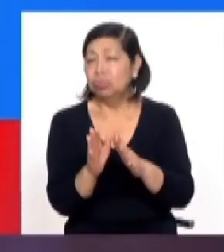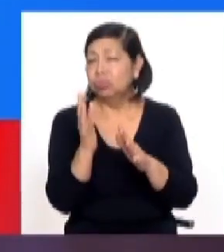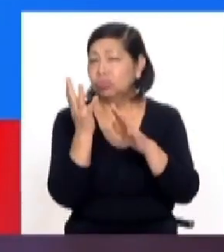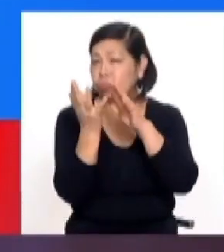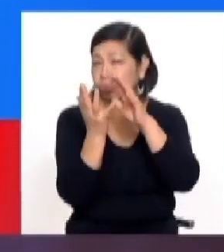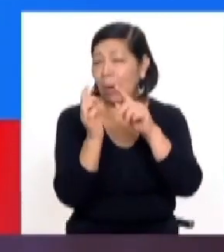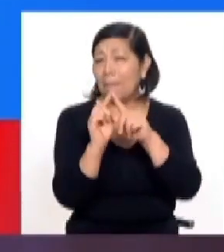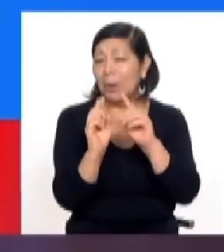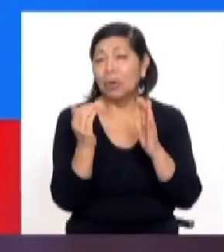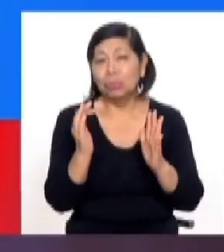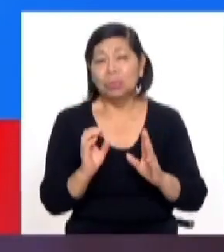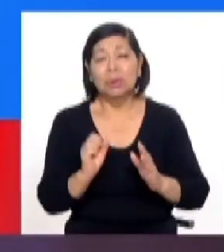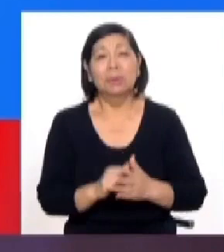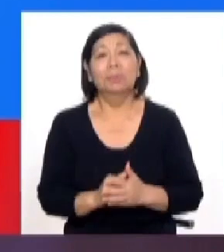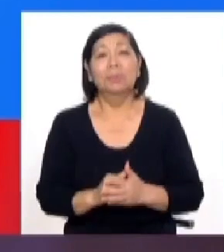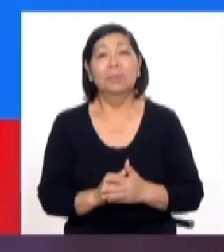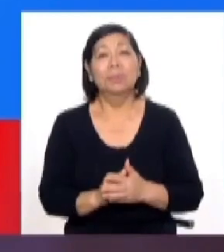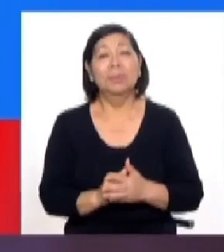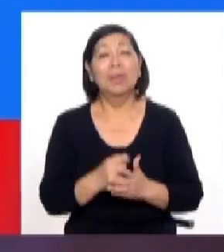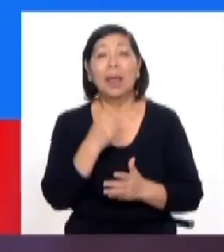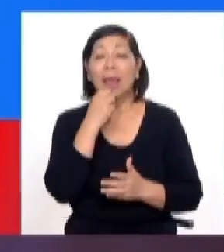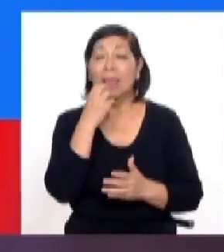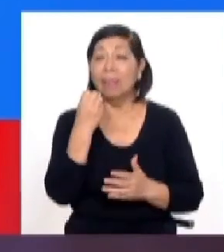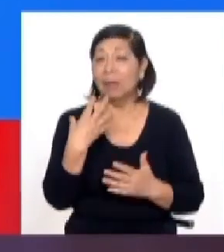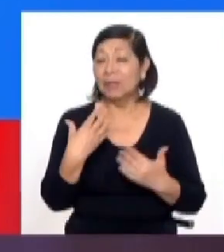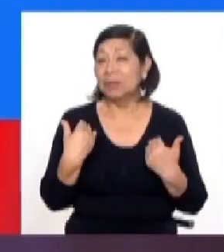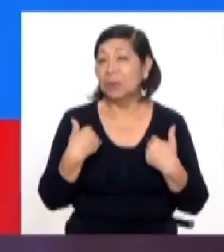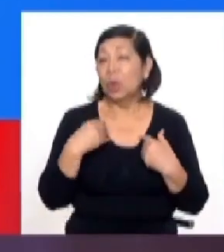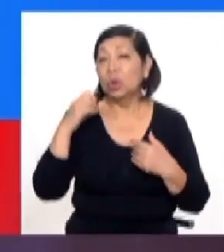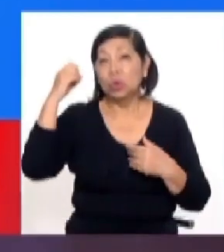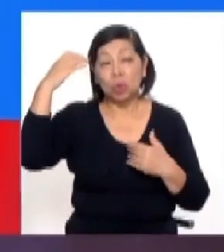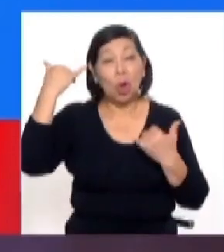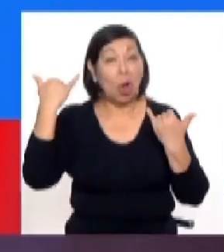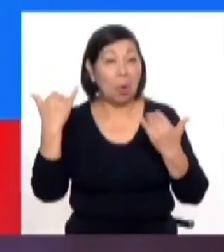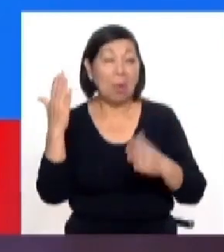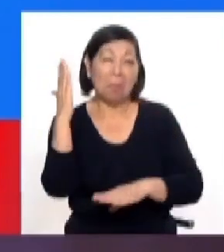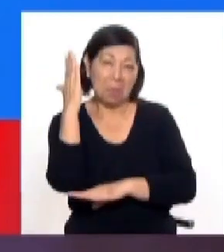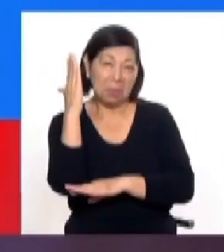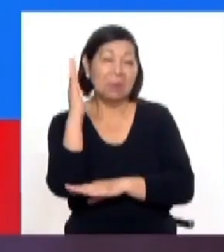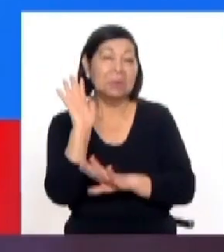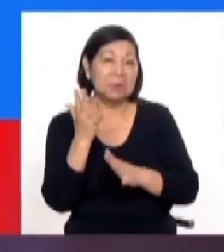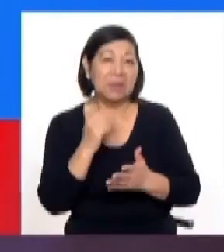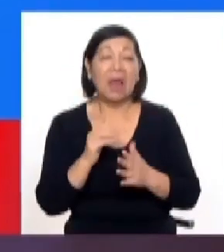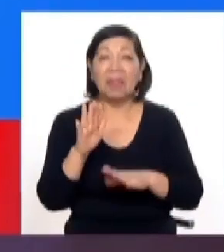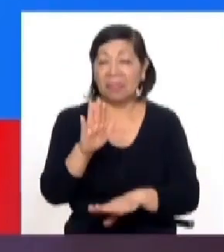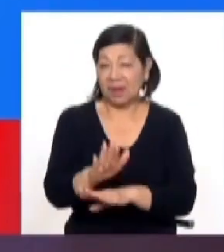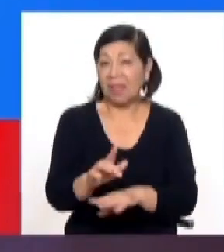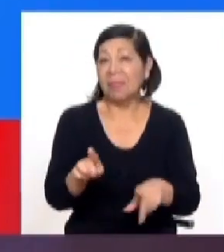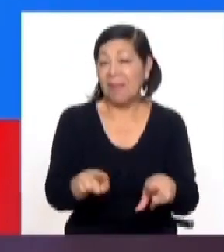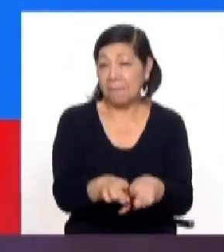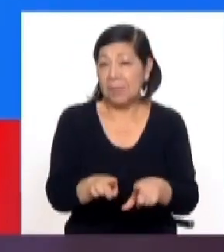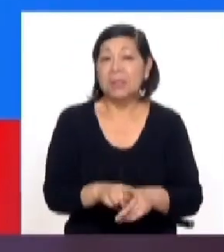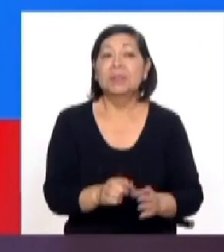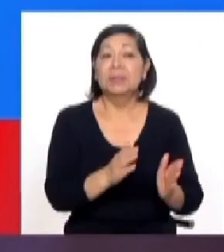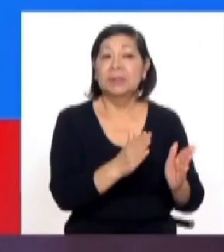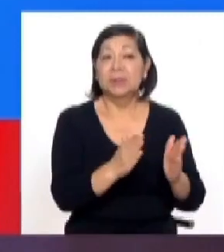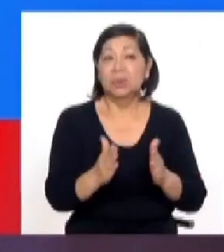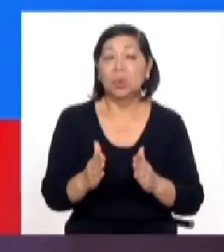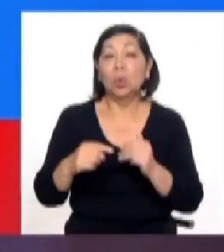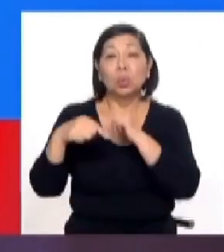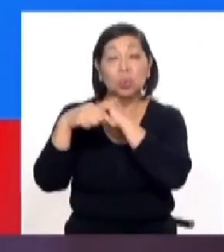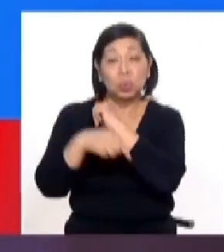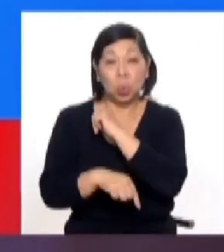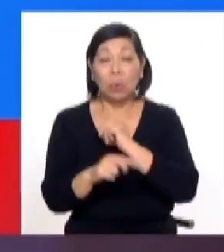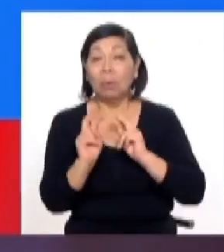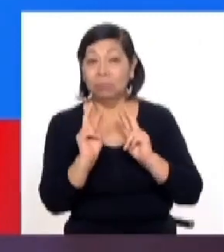nubosa pero la tendencia es de que como les menciono tengamos brillo solar a horas del mediodía horas de la tarde pero lo puesto ocurre en el sector Sur